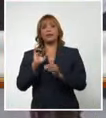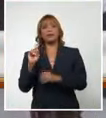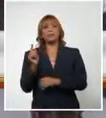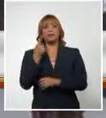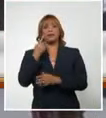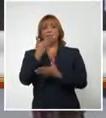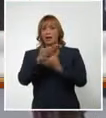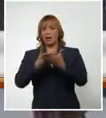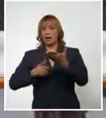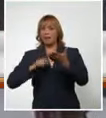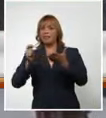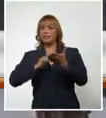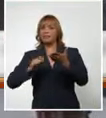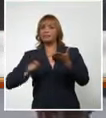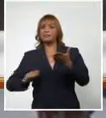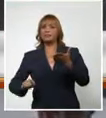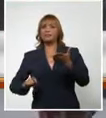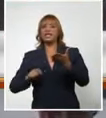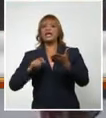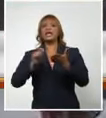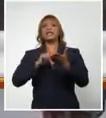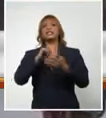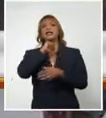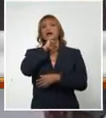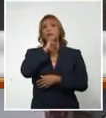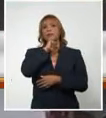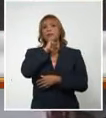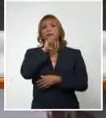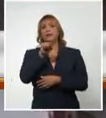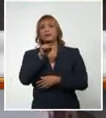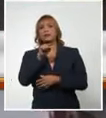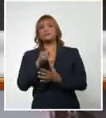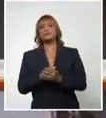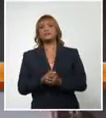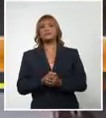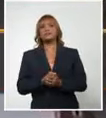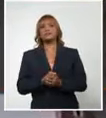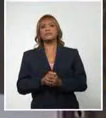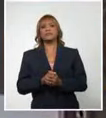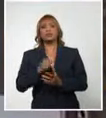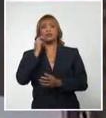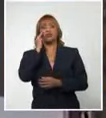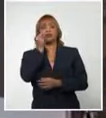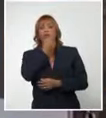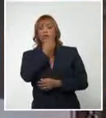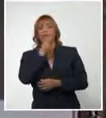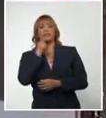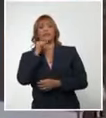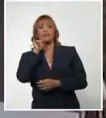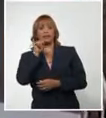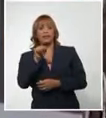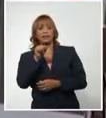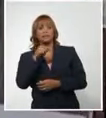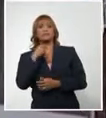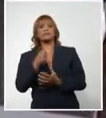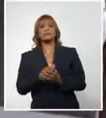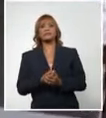primera carta, escrita a su madre desde Anábana, donde se hallaba junto a su